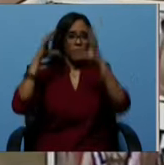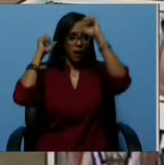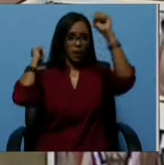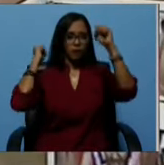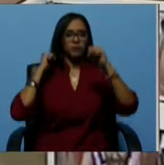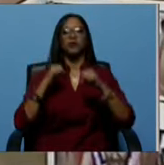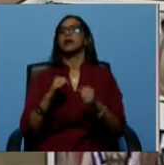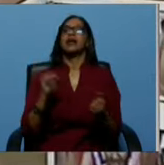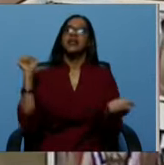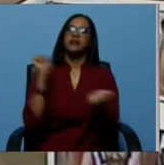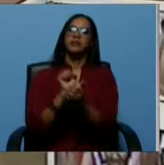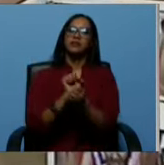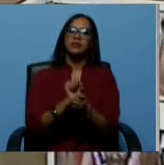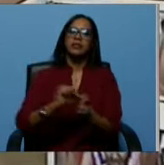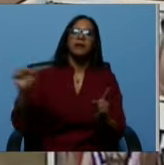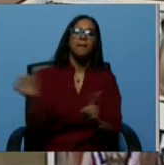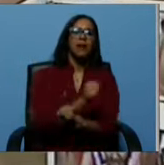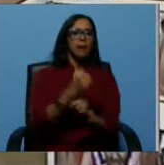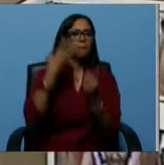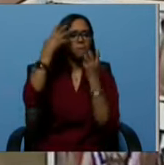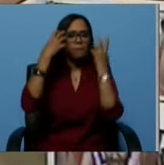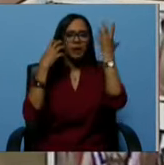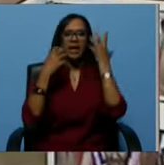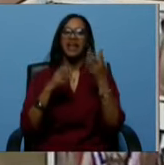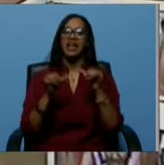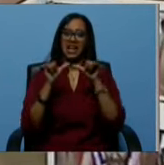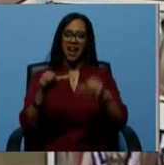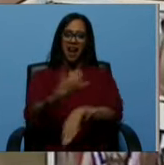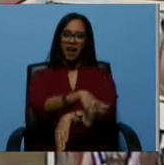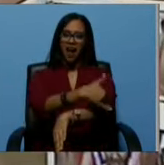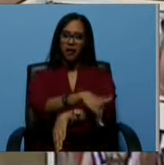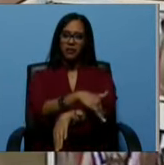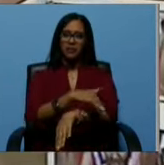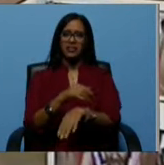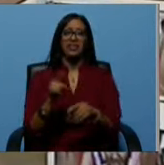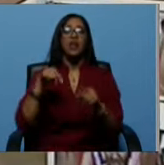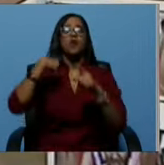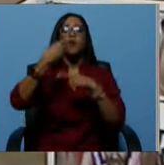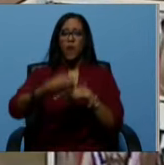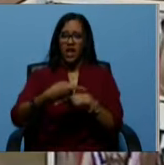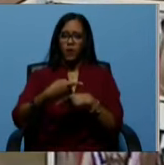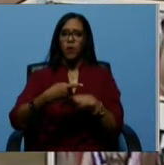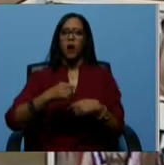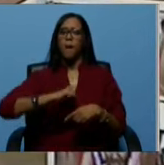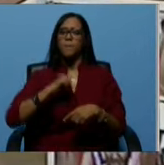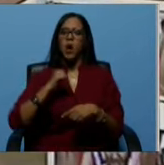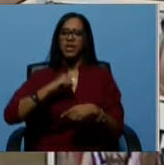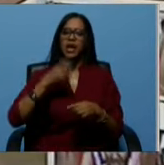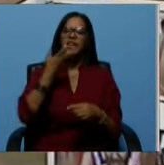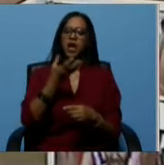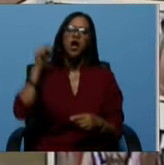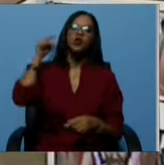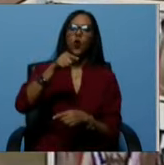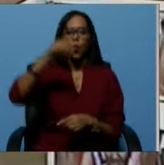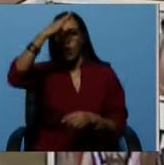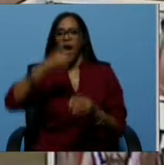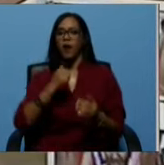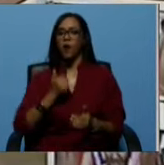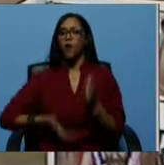Detuvieron y torturaron a los obreros en plena calle. A Enrique lo increpó un carabinero que le gritó: "Tú, cubano,